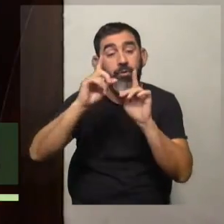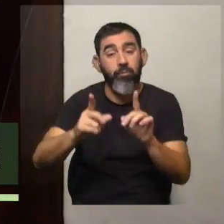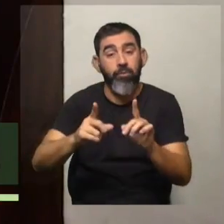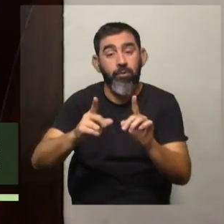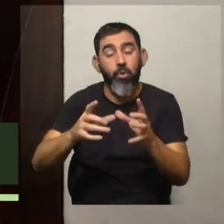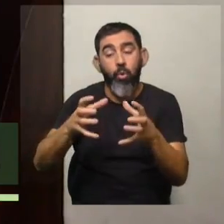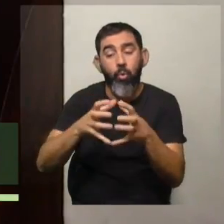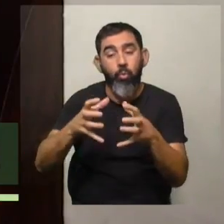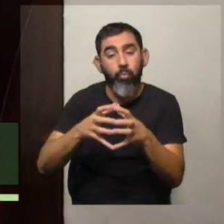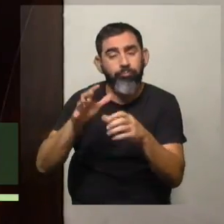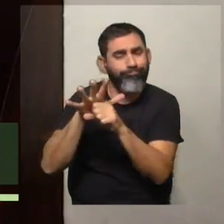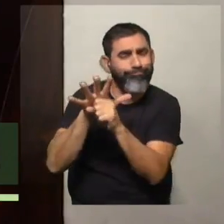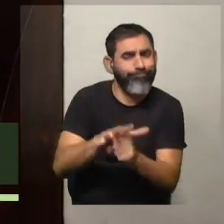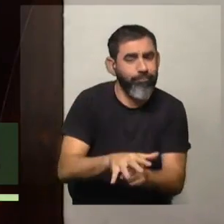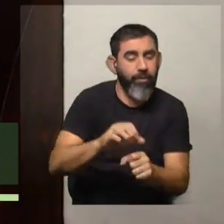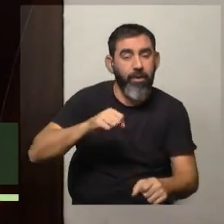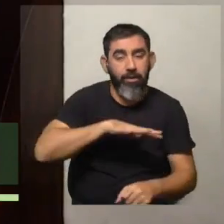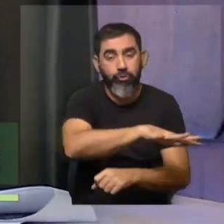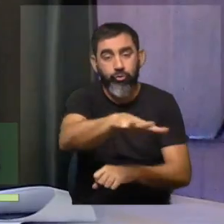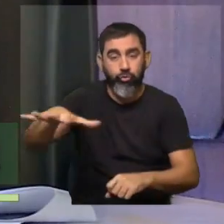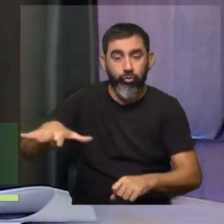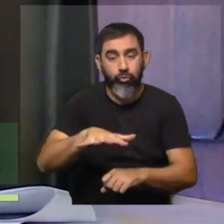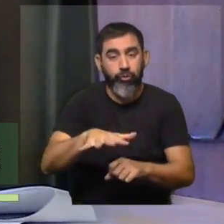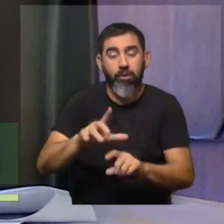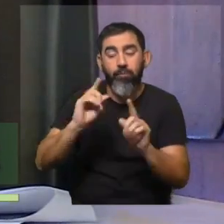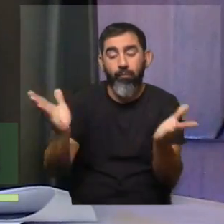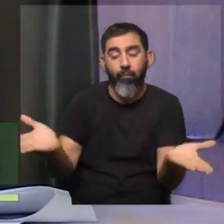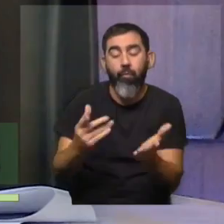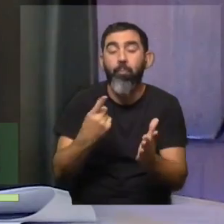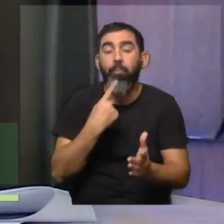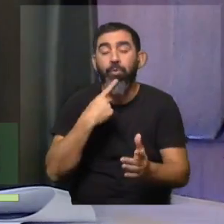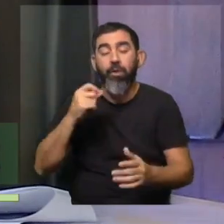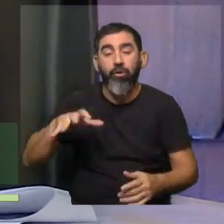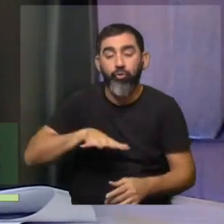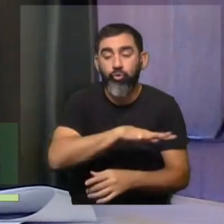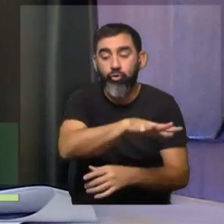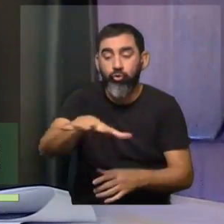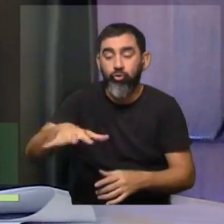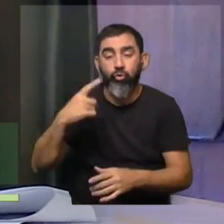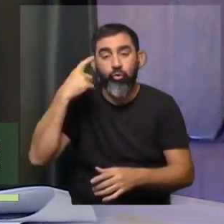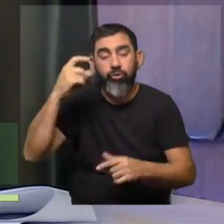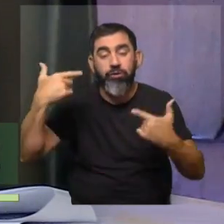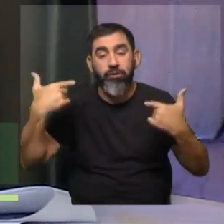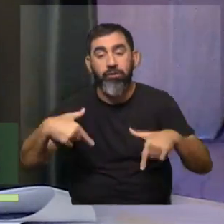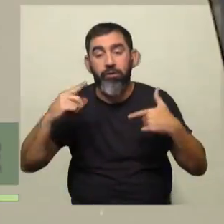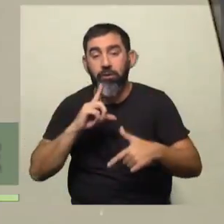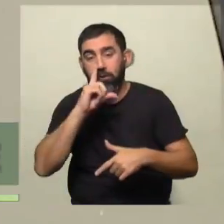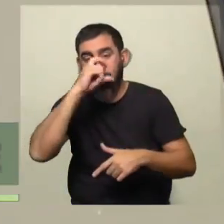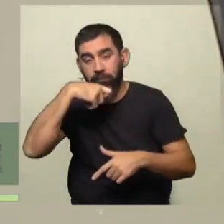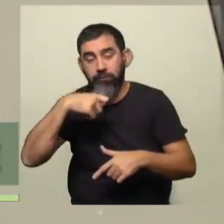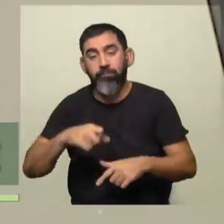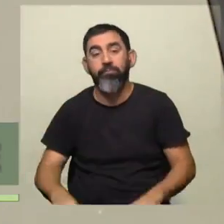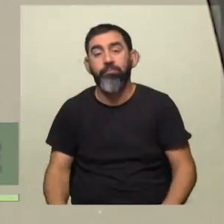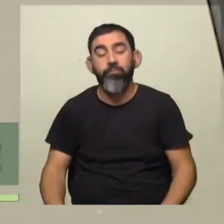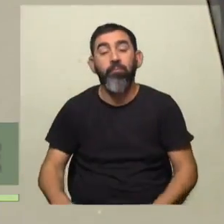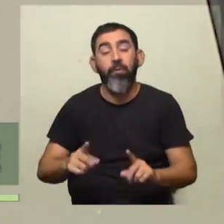con los sectores más oprimidos de la sociedad por el fomento muy claro a las políticas sociales que está impulsando la intendencia de Montevideo finalmente